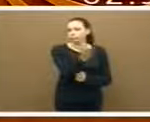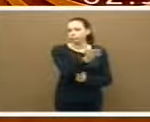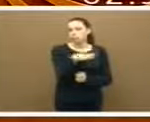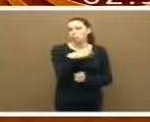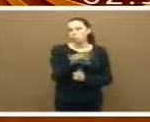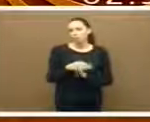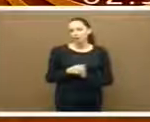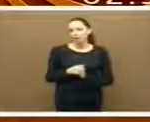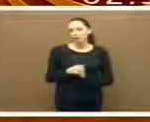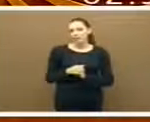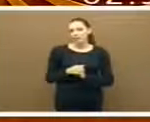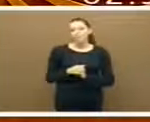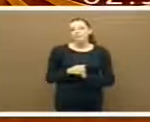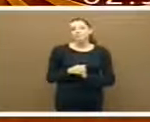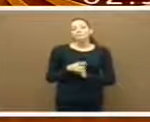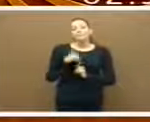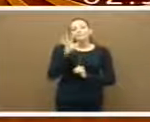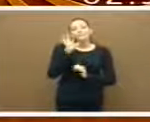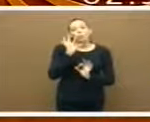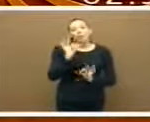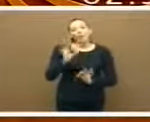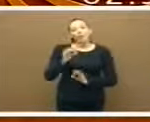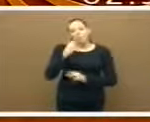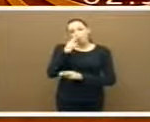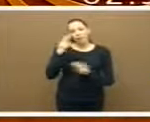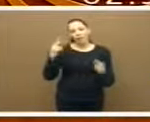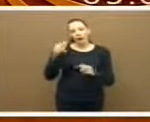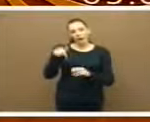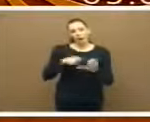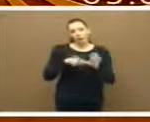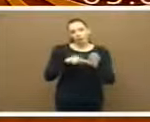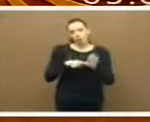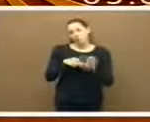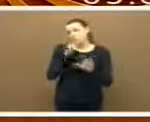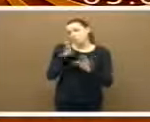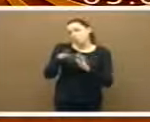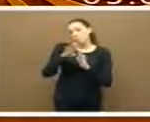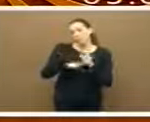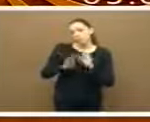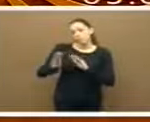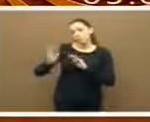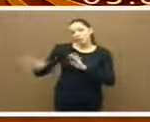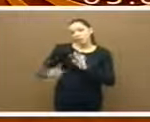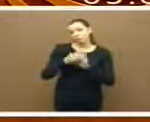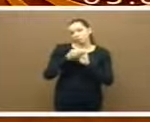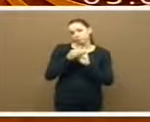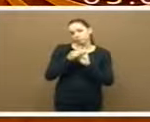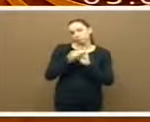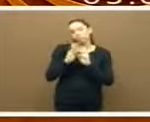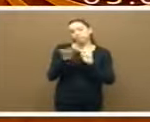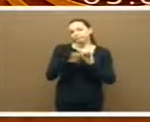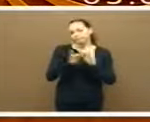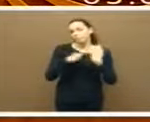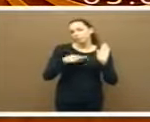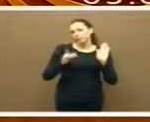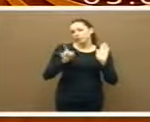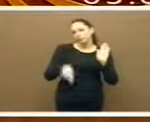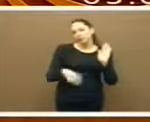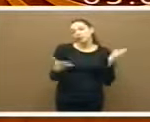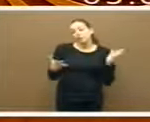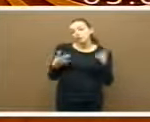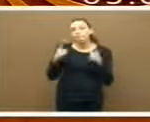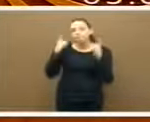de Seguridad Pública de Extremadura, que está incluido en su plan de formación. Por lo tanto, tenemos que reconocer el esfuerzo de todas y cada una